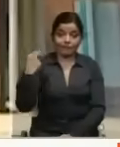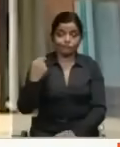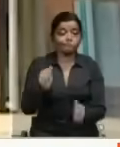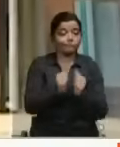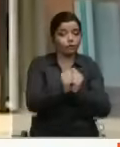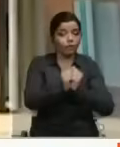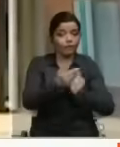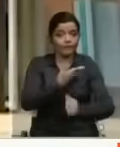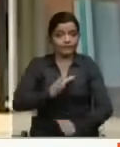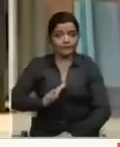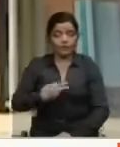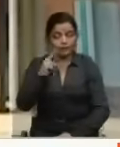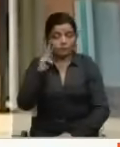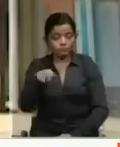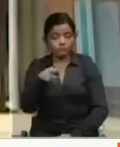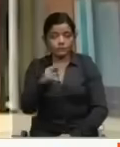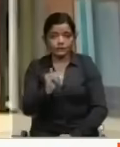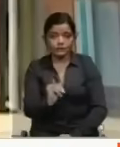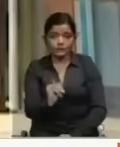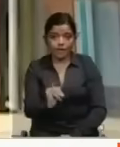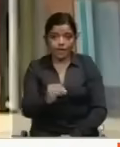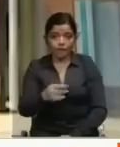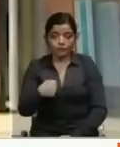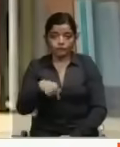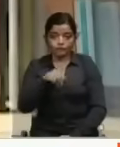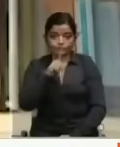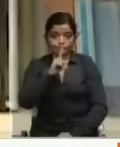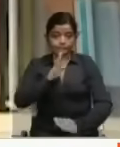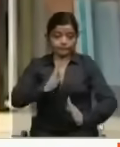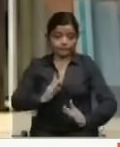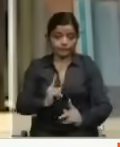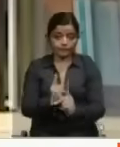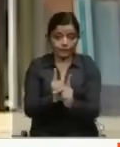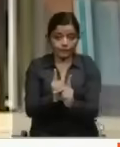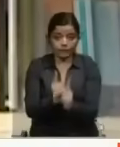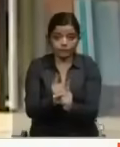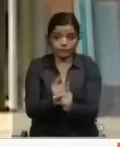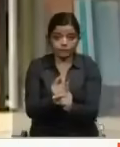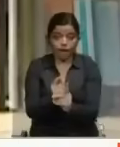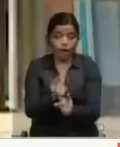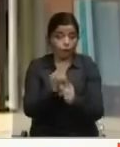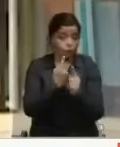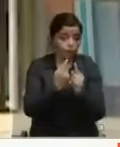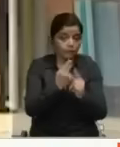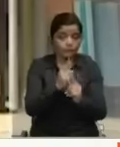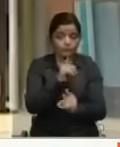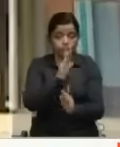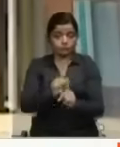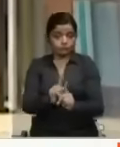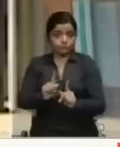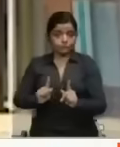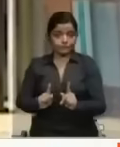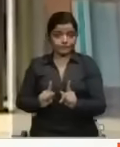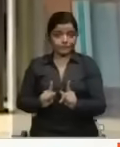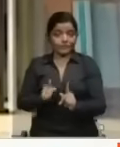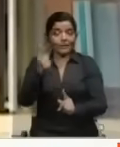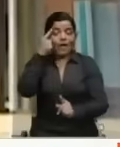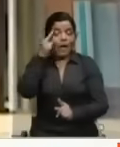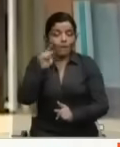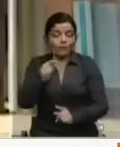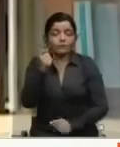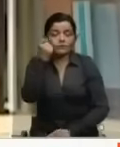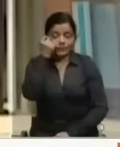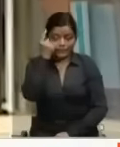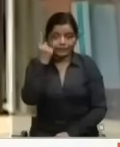en presencia mía. Por supuesto, yo no me impuse del contenido exacto de la conversación, pero entendí